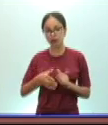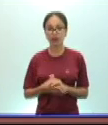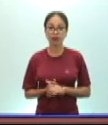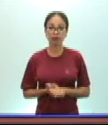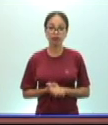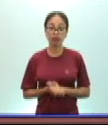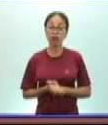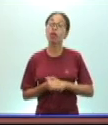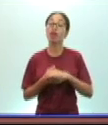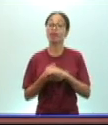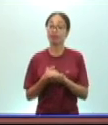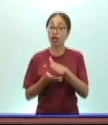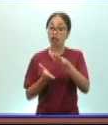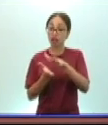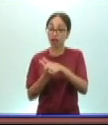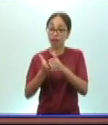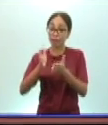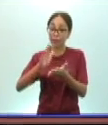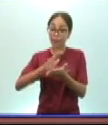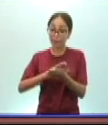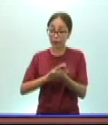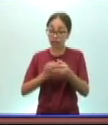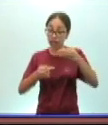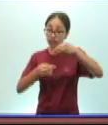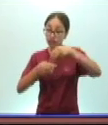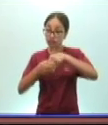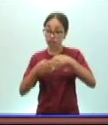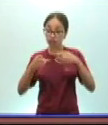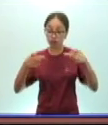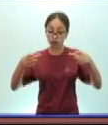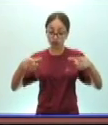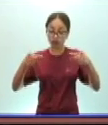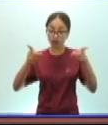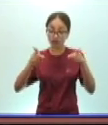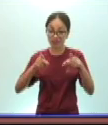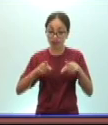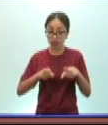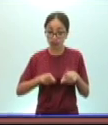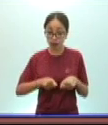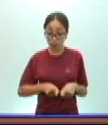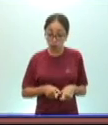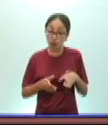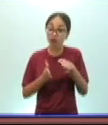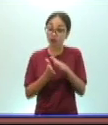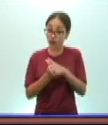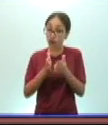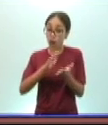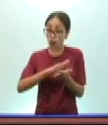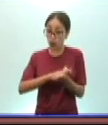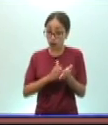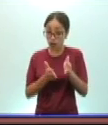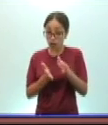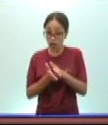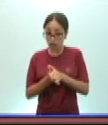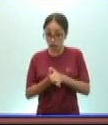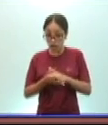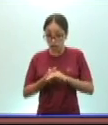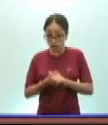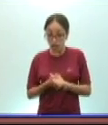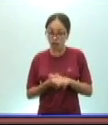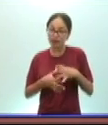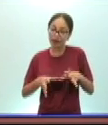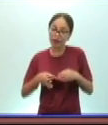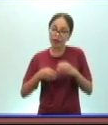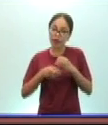filtro lo vamos a colocar dentro del embudo doblado porque va a ser el medio filtrante que nos va a permitir recoger el